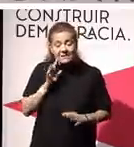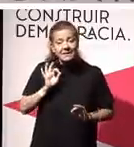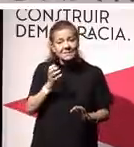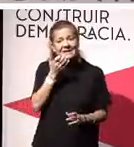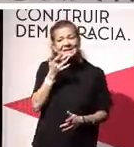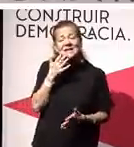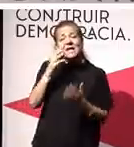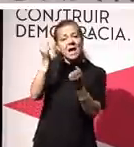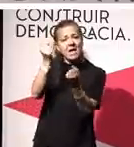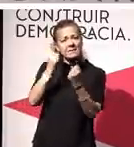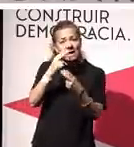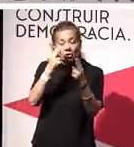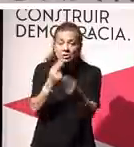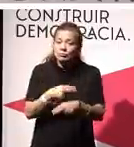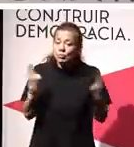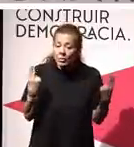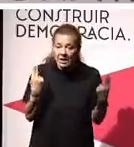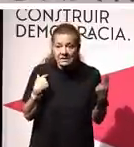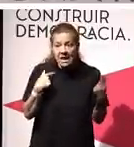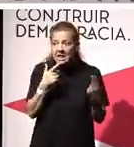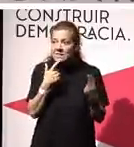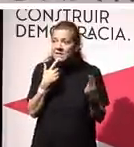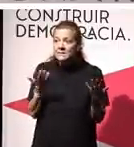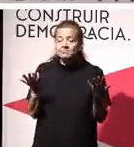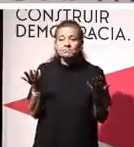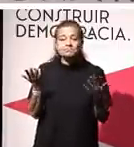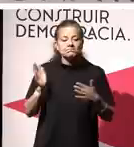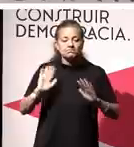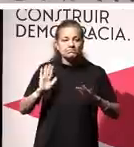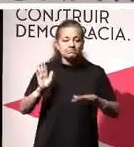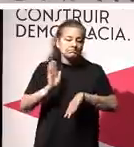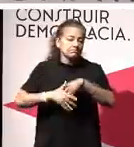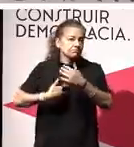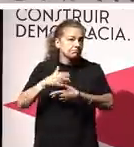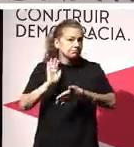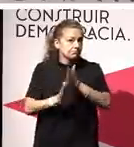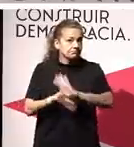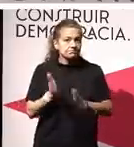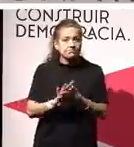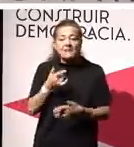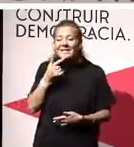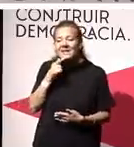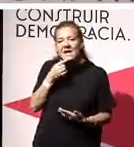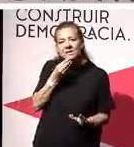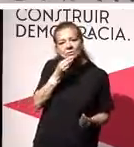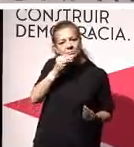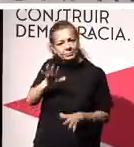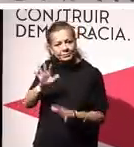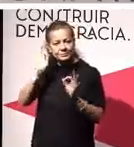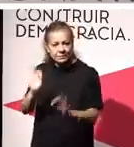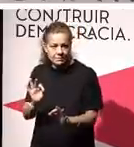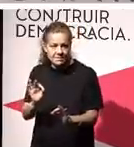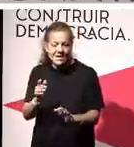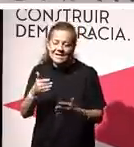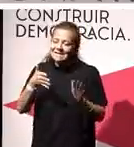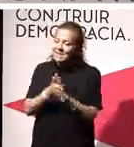que cuando las administraciones públicas levantan las manos y se desresponsabilizan de los cuidados, estos recaen permanentemente en los hombros de